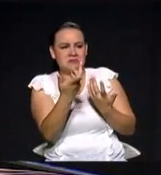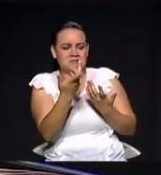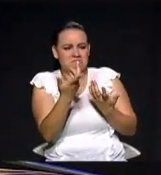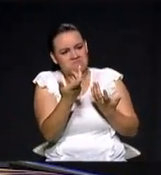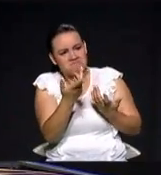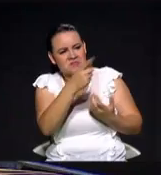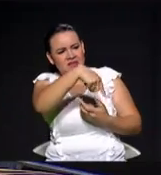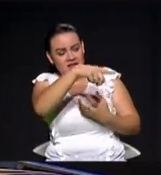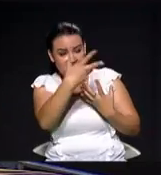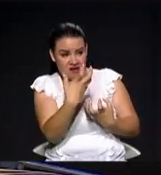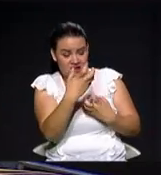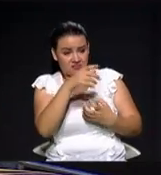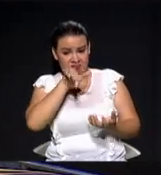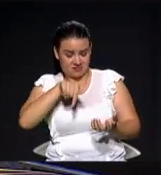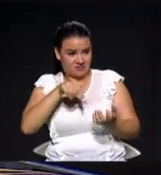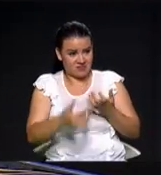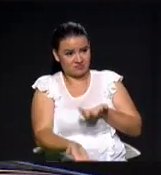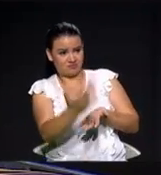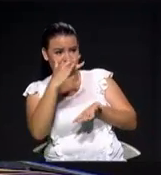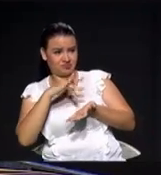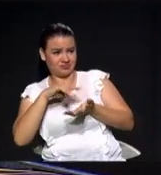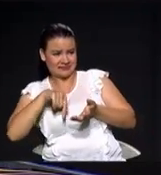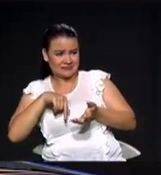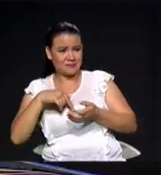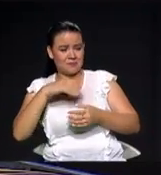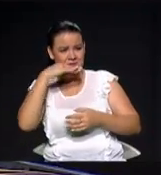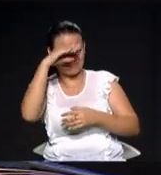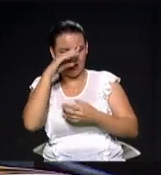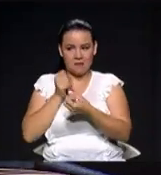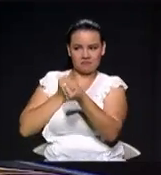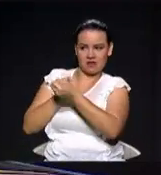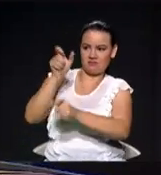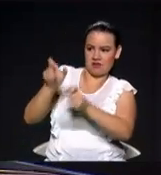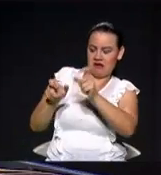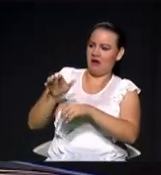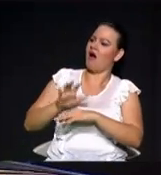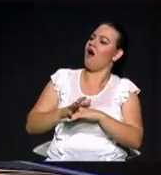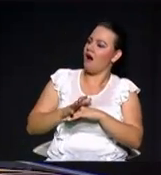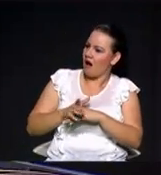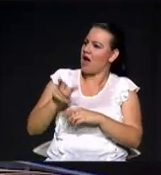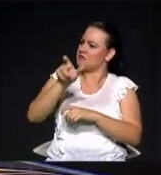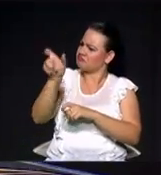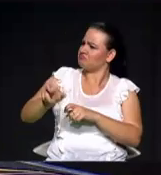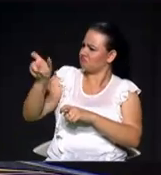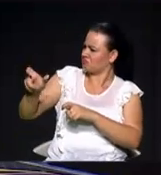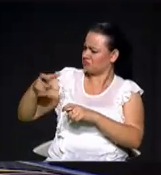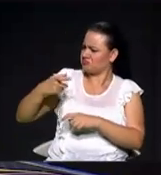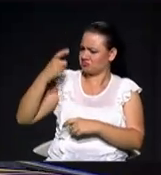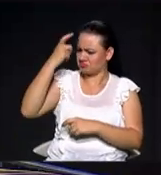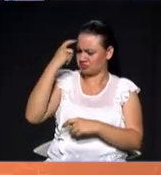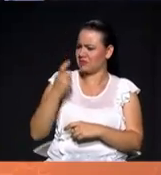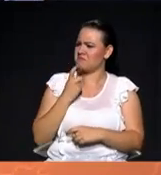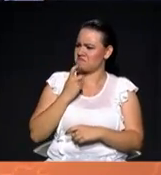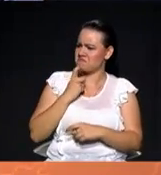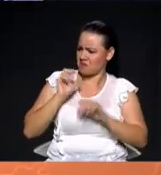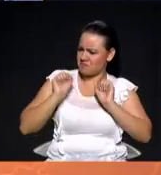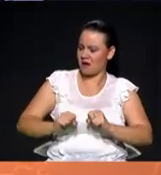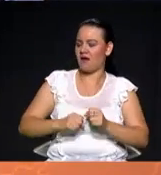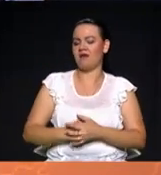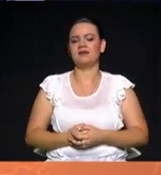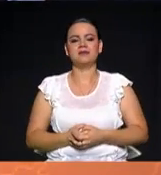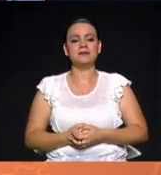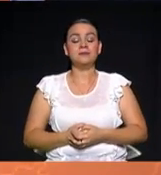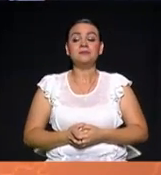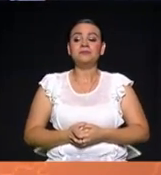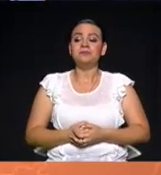internacional de gama media tiene instalarse y encuentre aquí la capacidad de ahora de mano de obra calificada para demandar ese empleo candidato alfredo